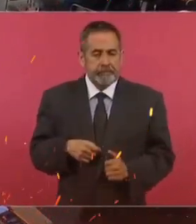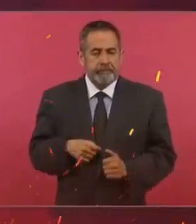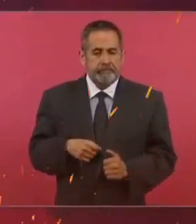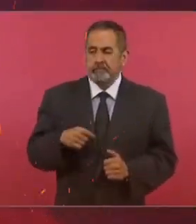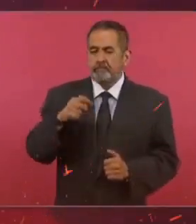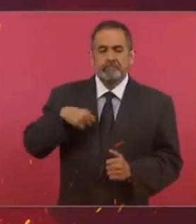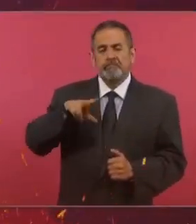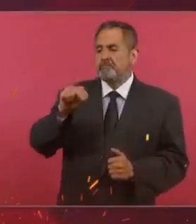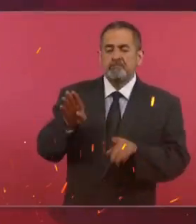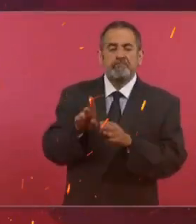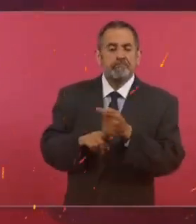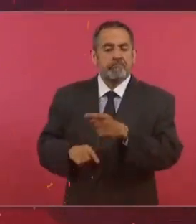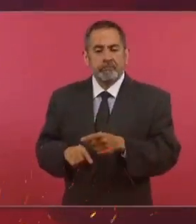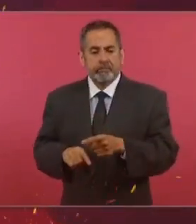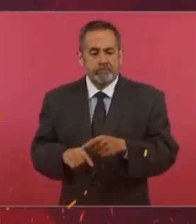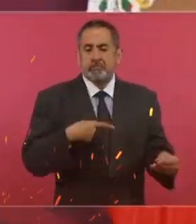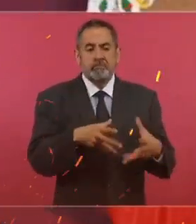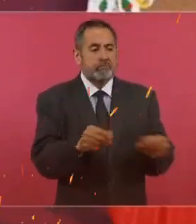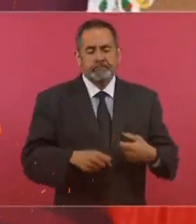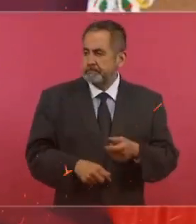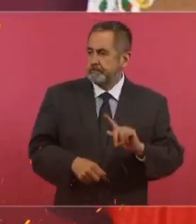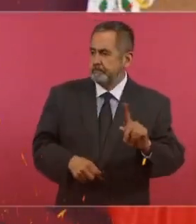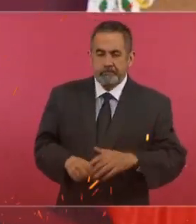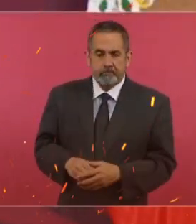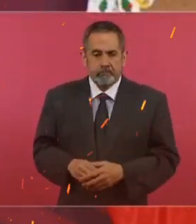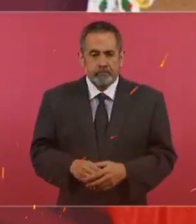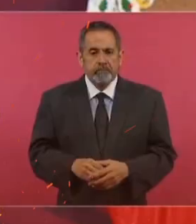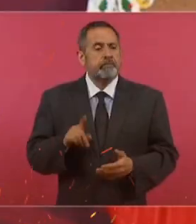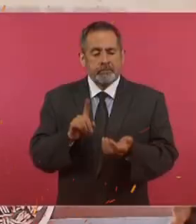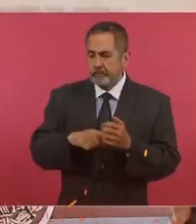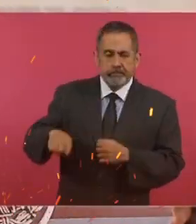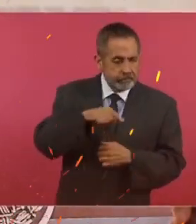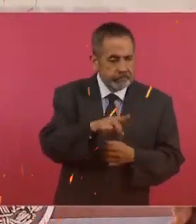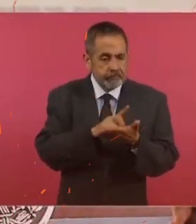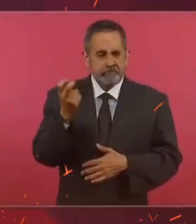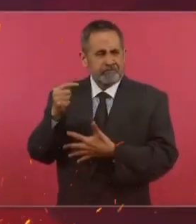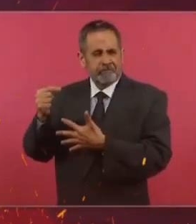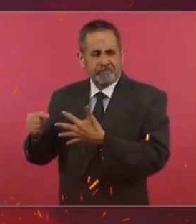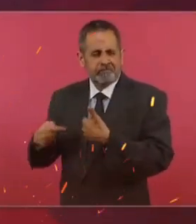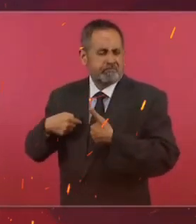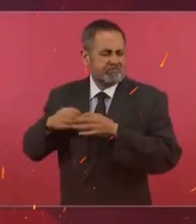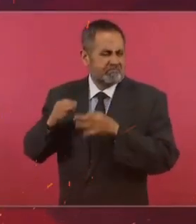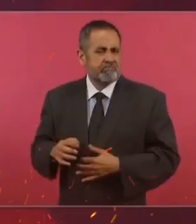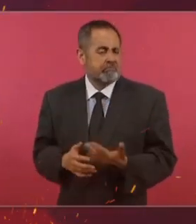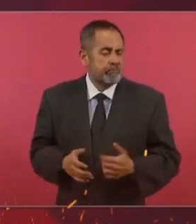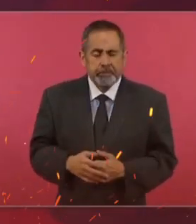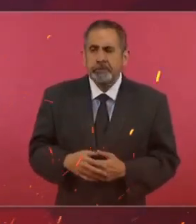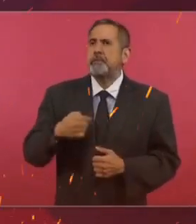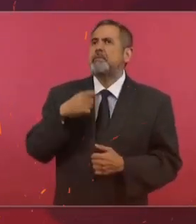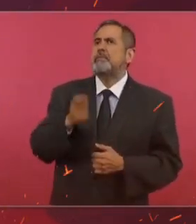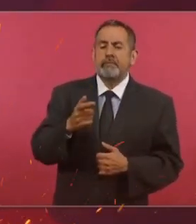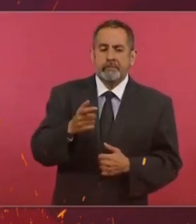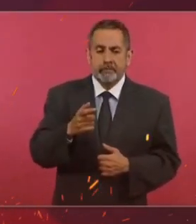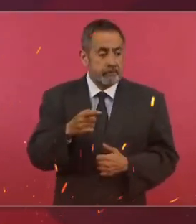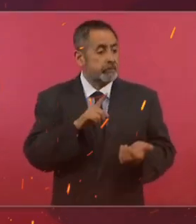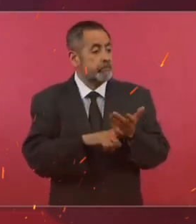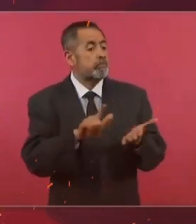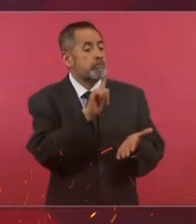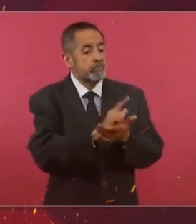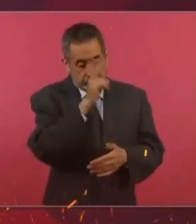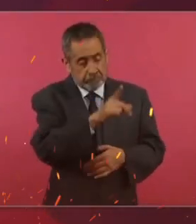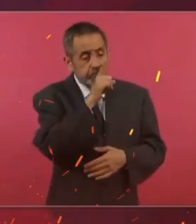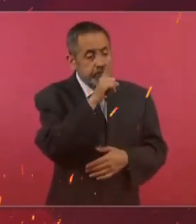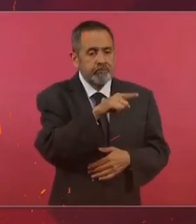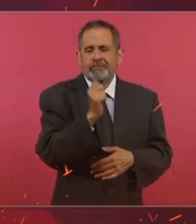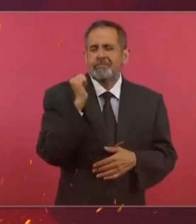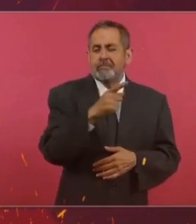no se toleró la desaparición de personas, se respetaron los derechos humanos. No se censuró